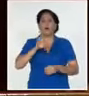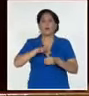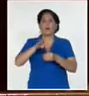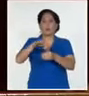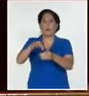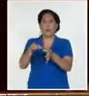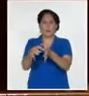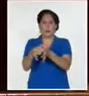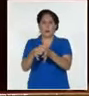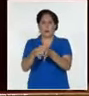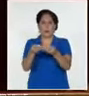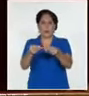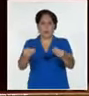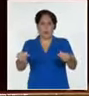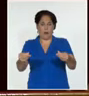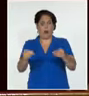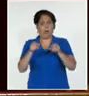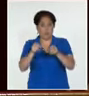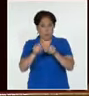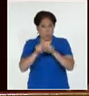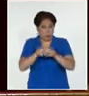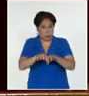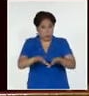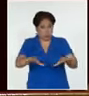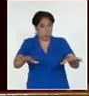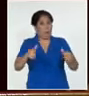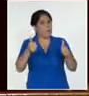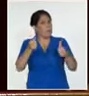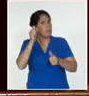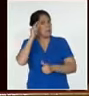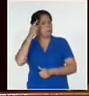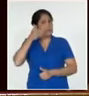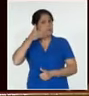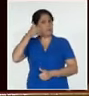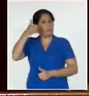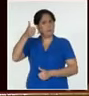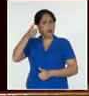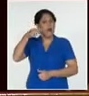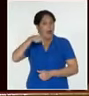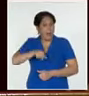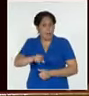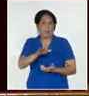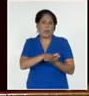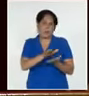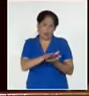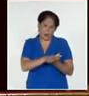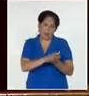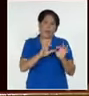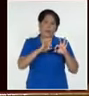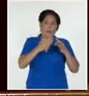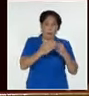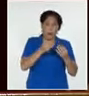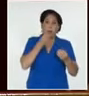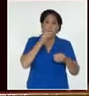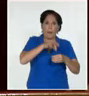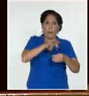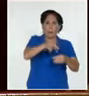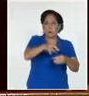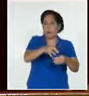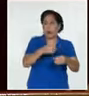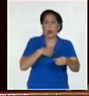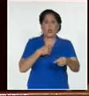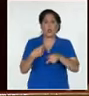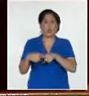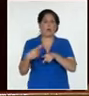Pedacito, y si bien se han generalizado buenas experiencias, aún son muchas las familias con posibilidades de incorporarse a